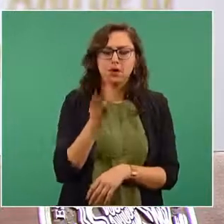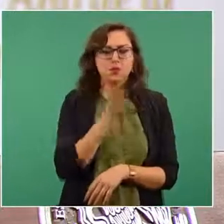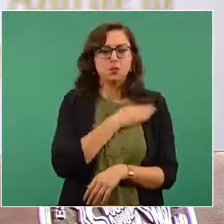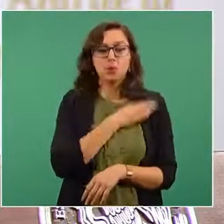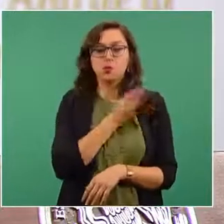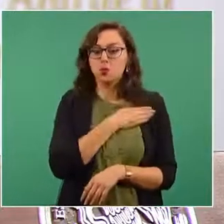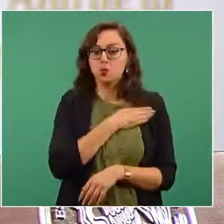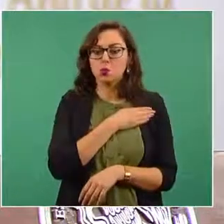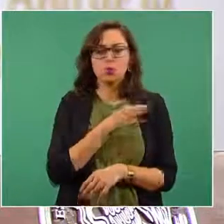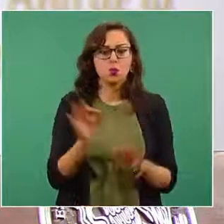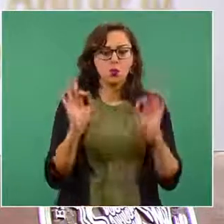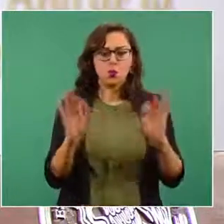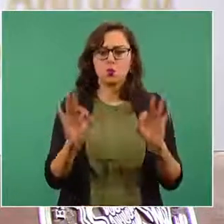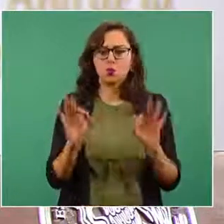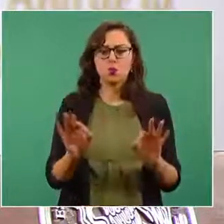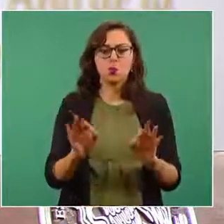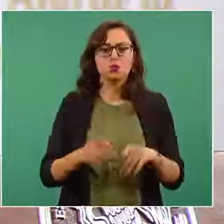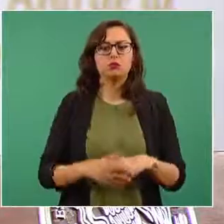ya lo comenté,